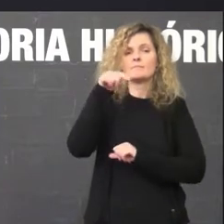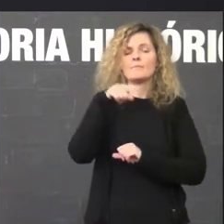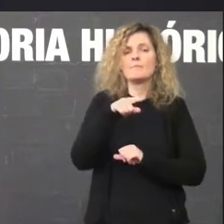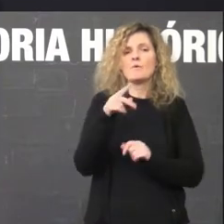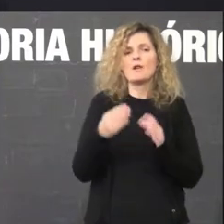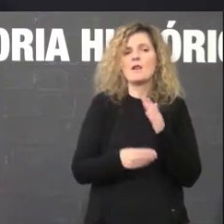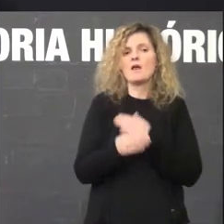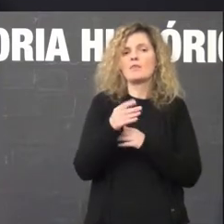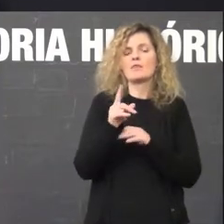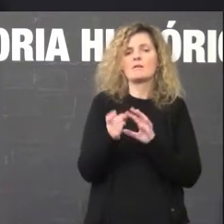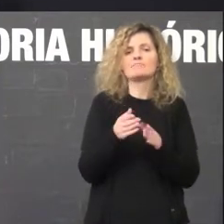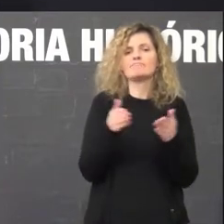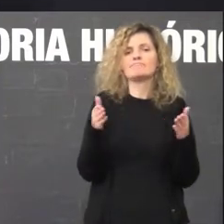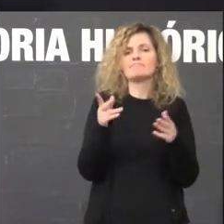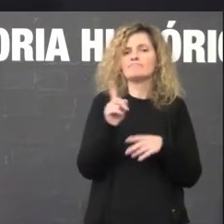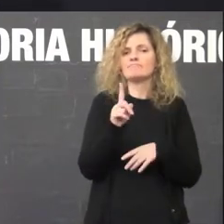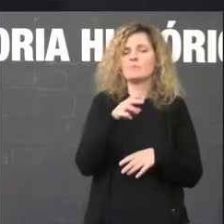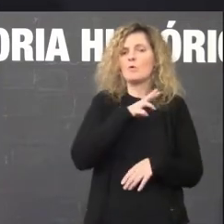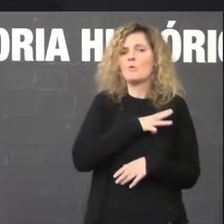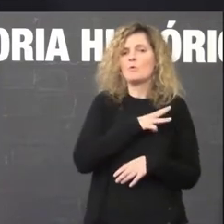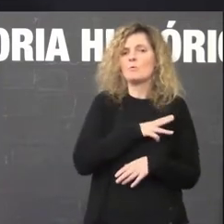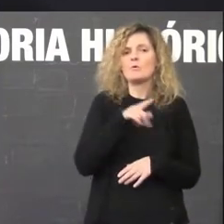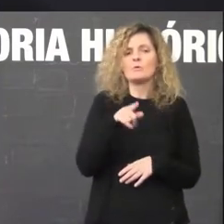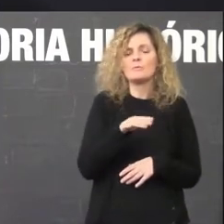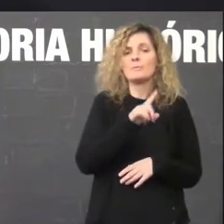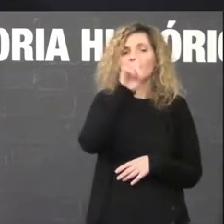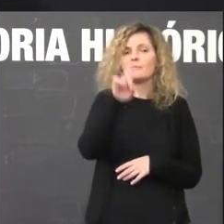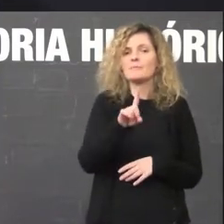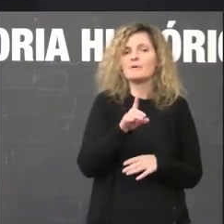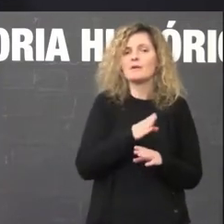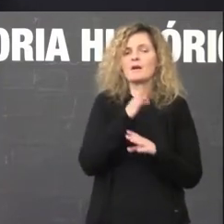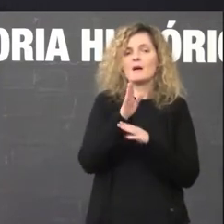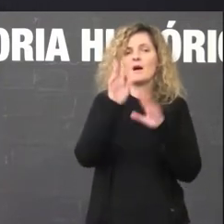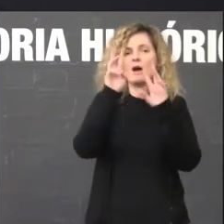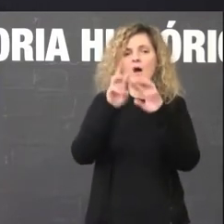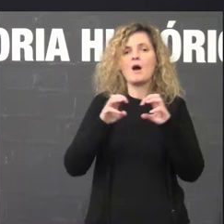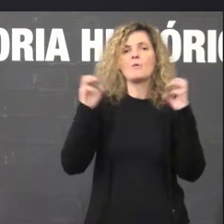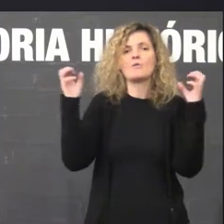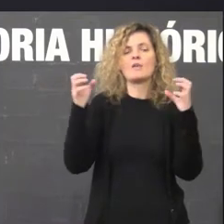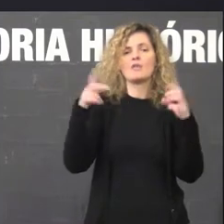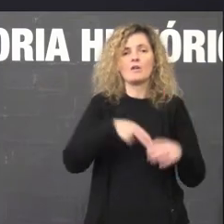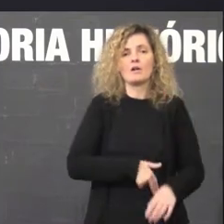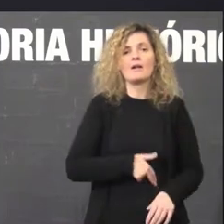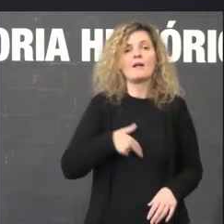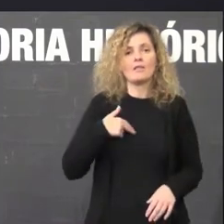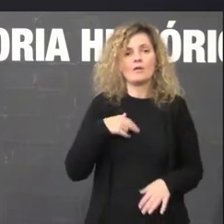non acepta. Entonces a masonería tuvo que ir primeiro á Audiencia Nacional, segundo,